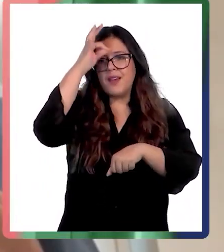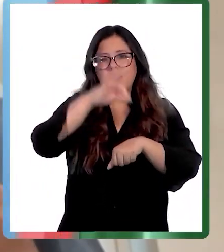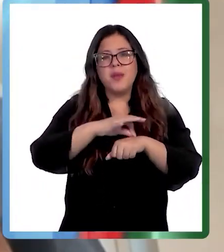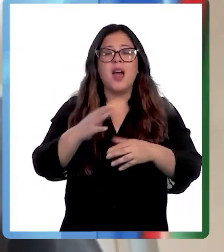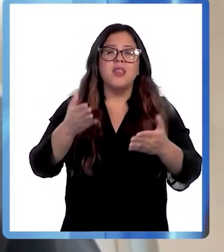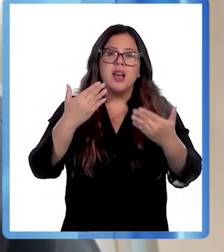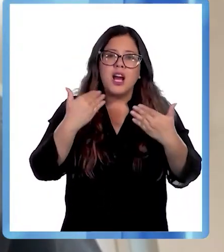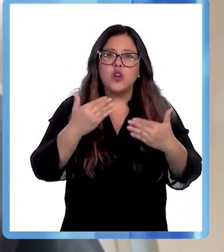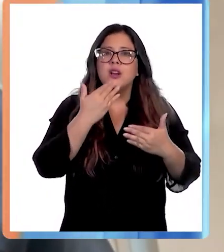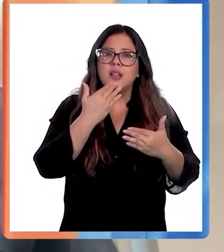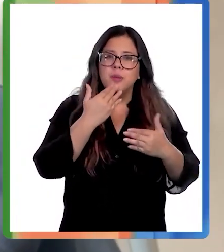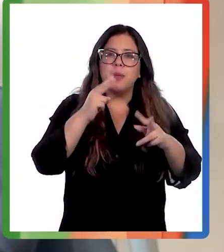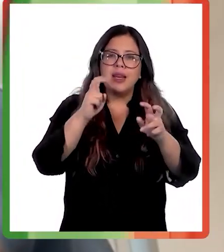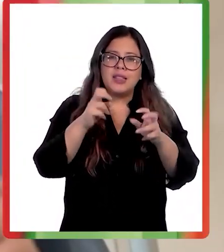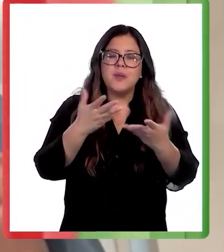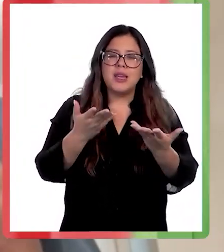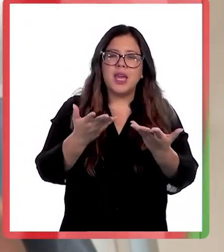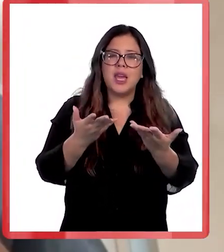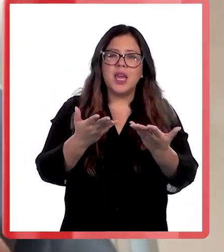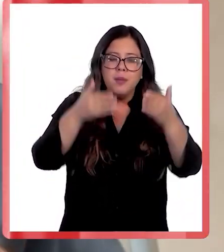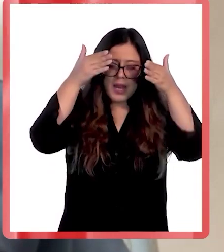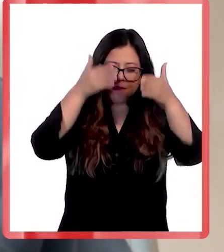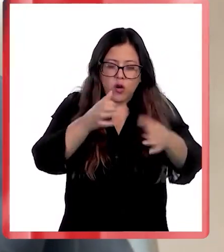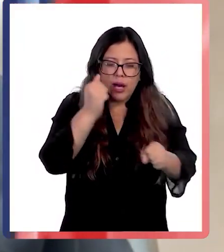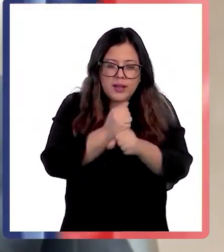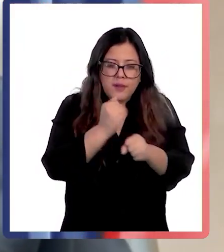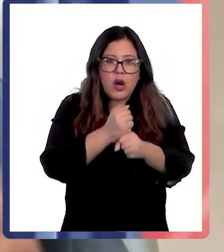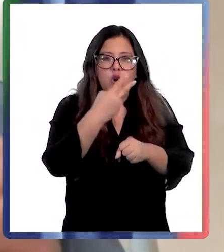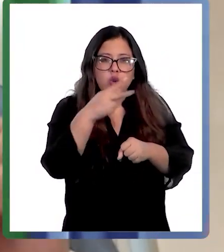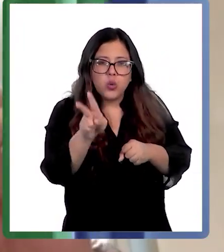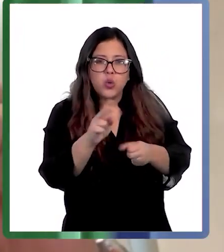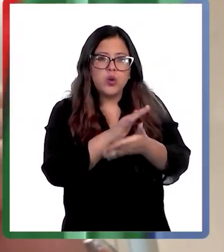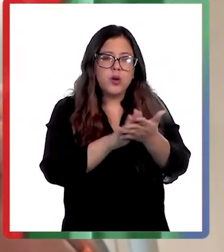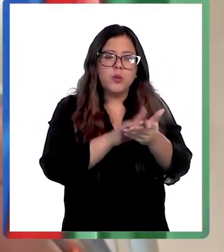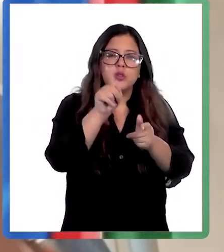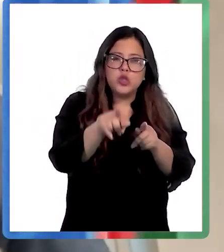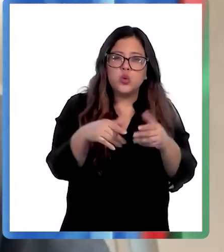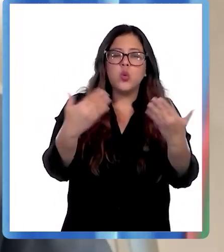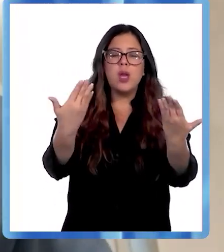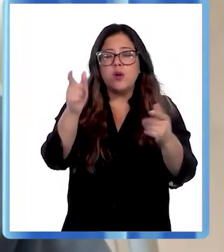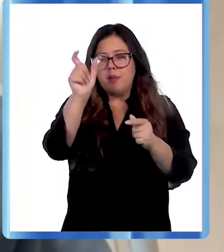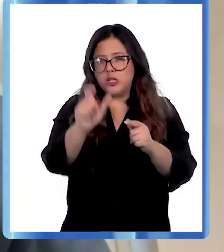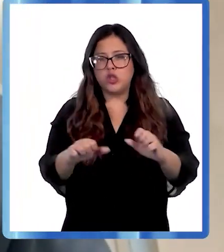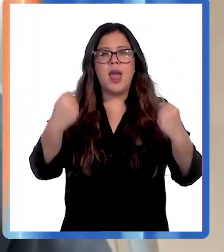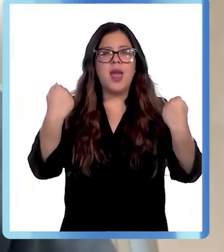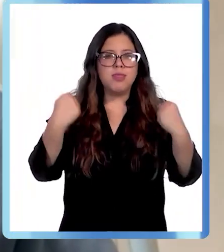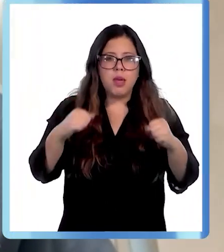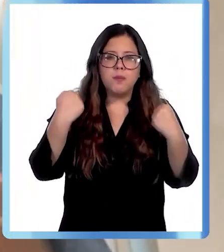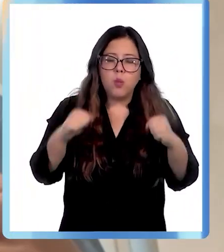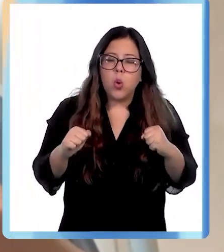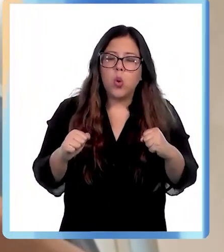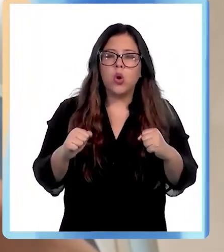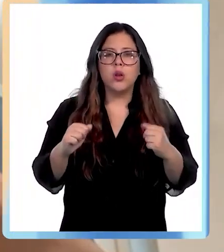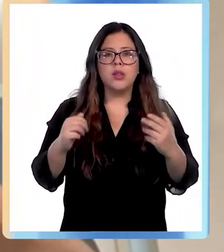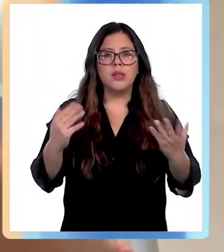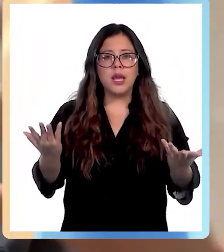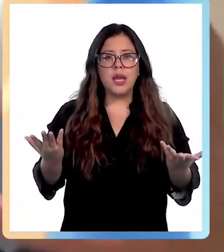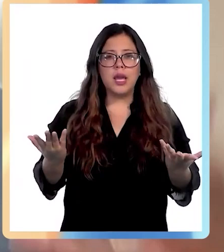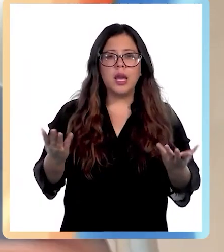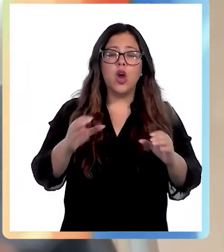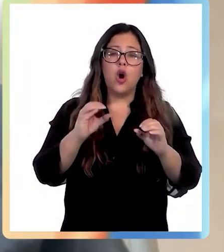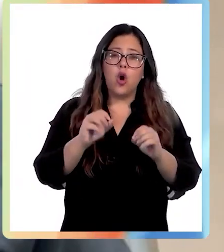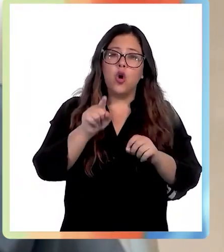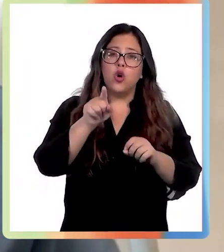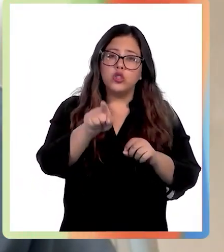calor, te estoy hablando para tu rendimiento laboral, para tu rendimiento si eres un deportista, para efectivamente si quieres gozar